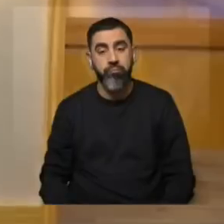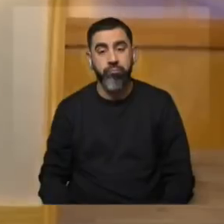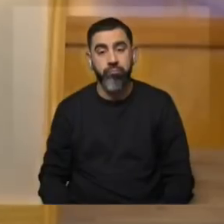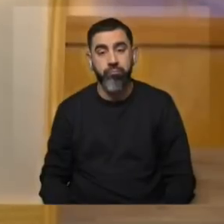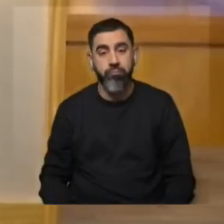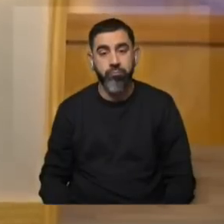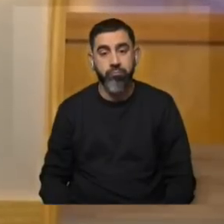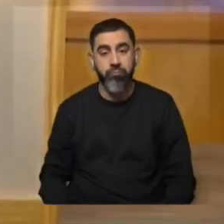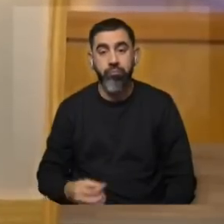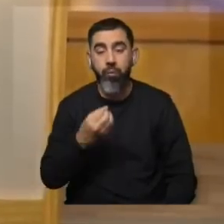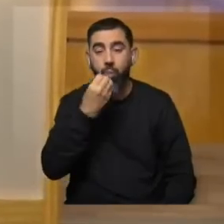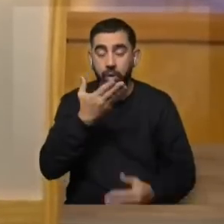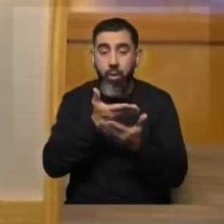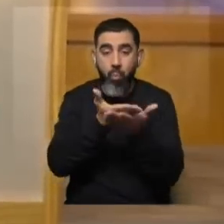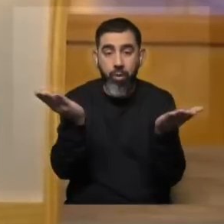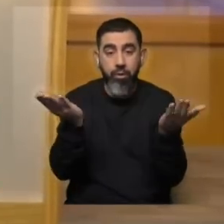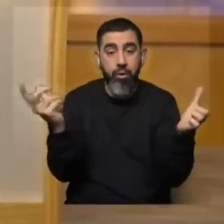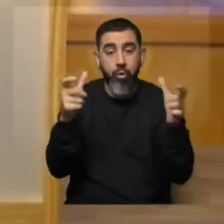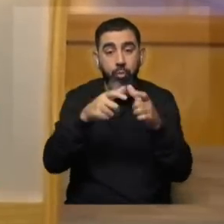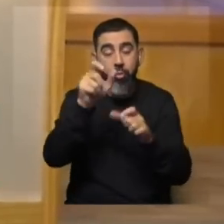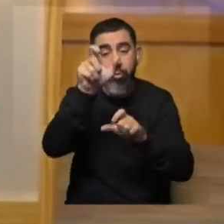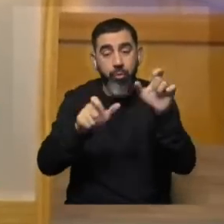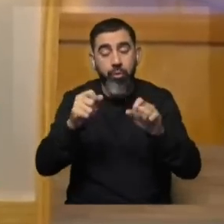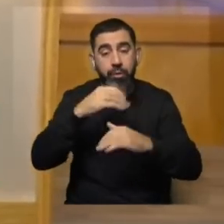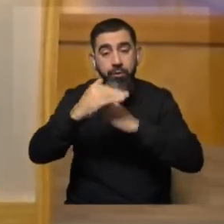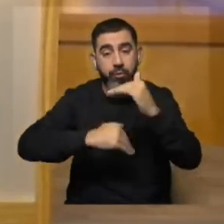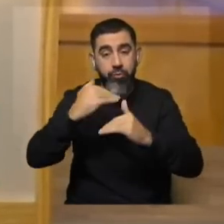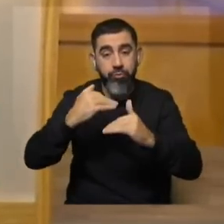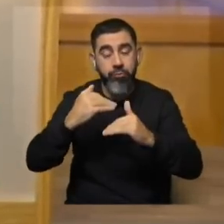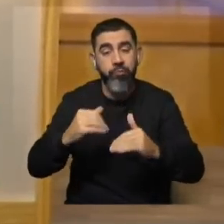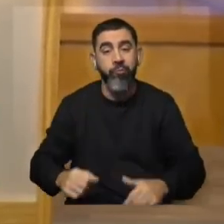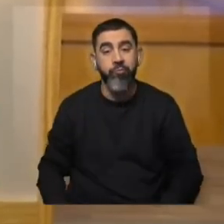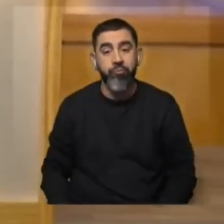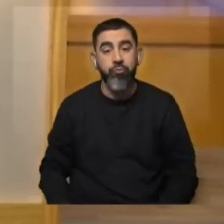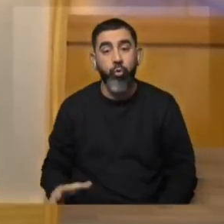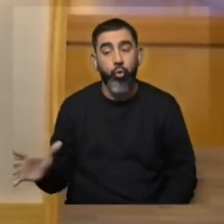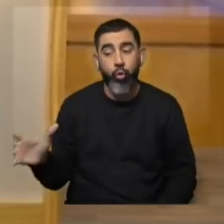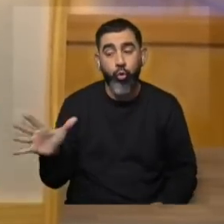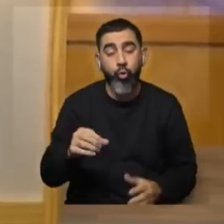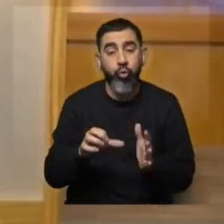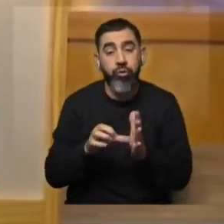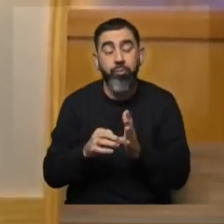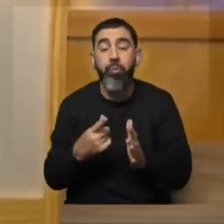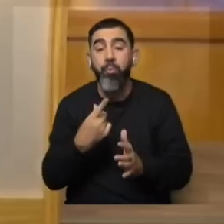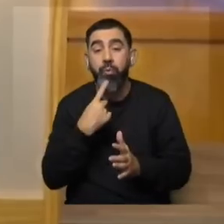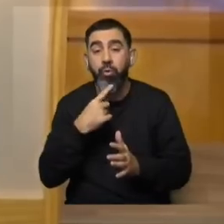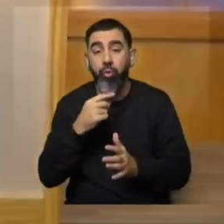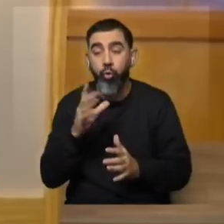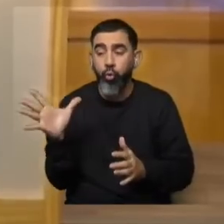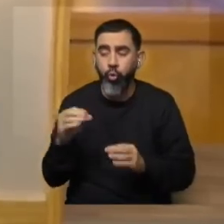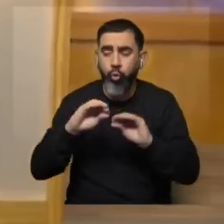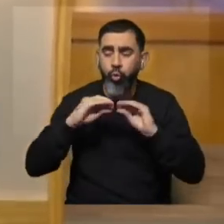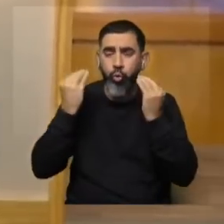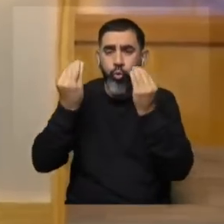la verdad que es una muy buena señal desde la comisión de población y desarrollo que todos los integrantes del sistema político Por unanimidad